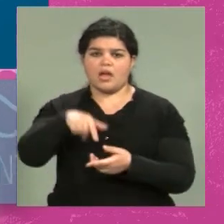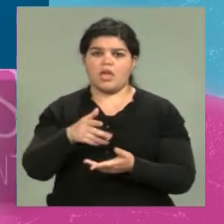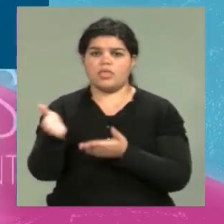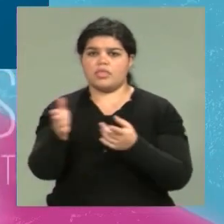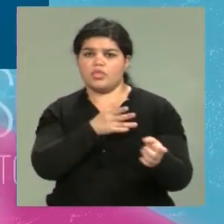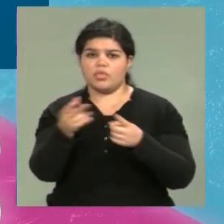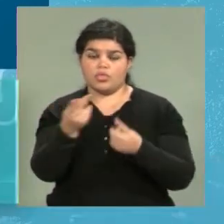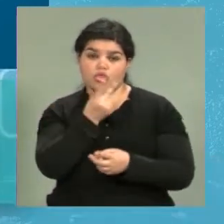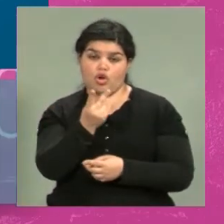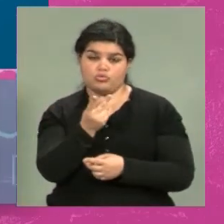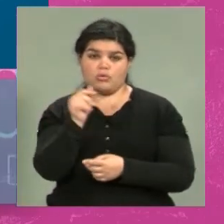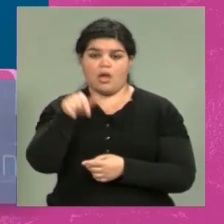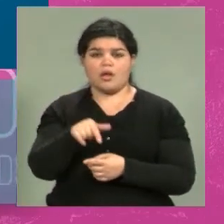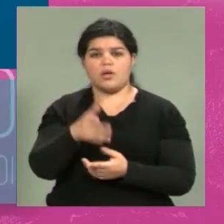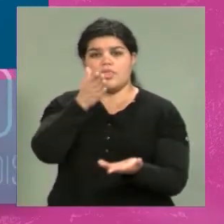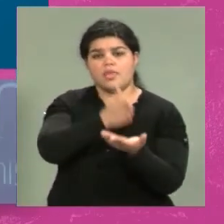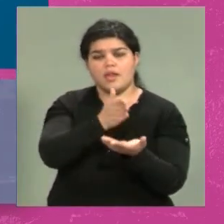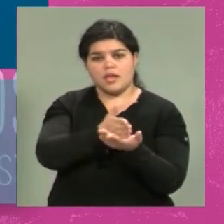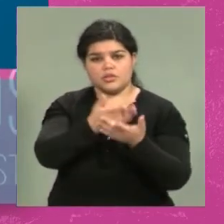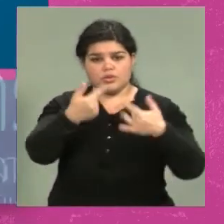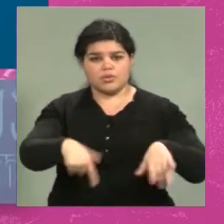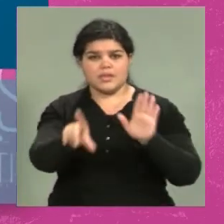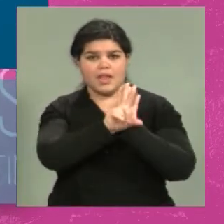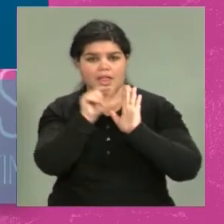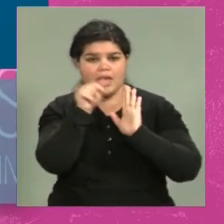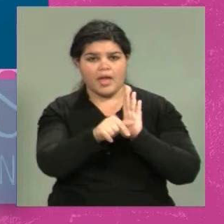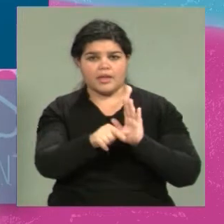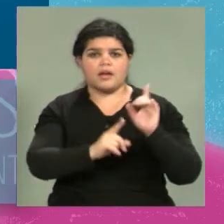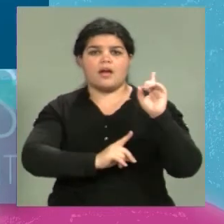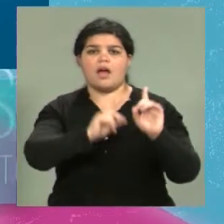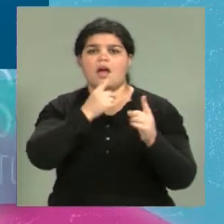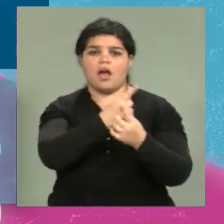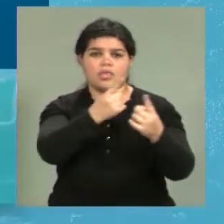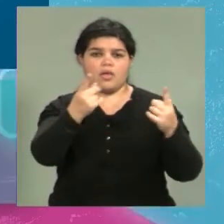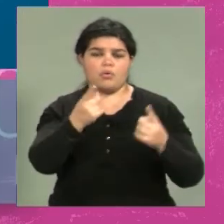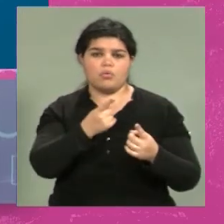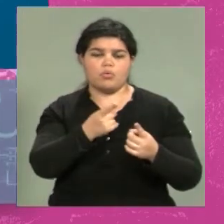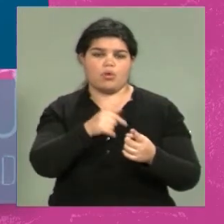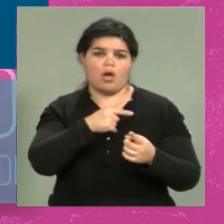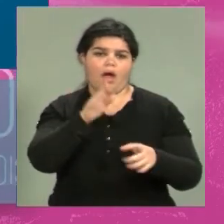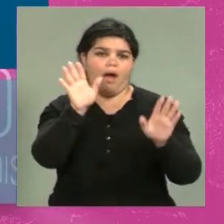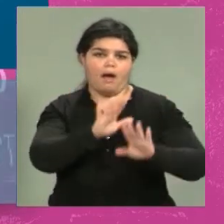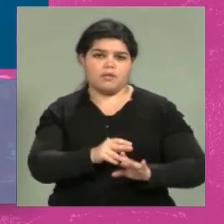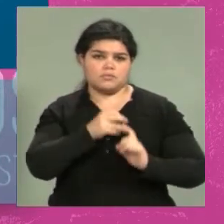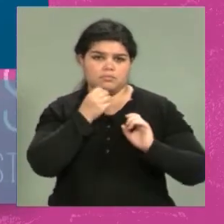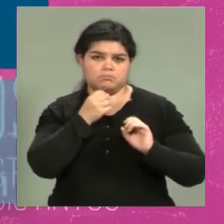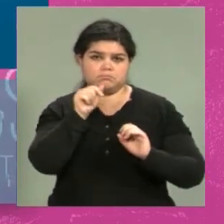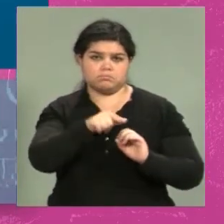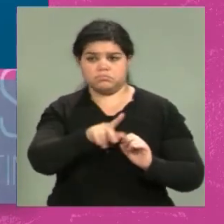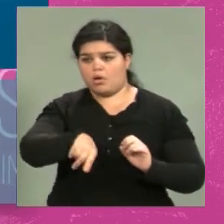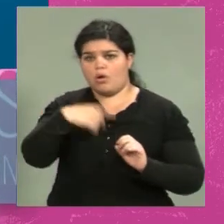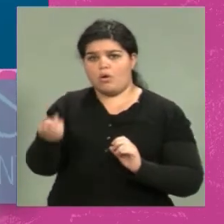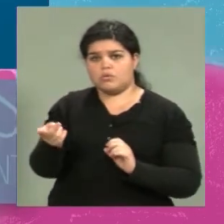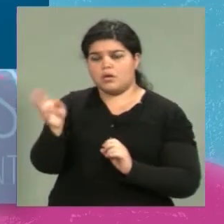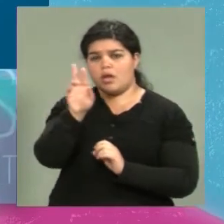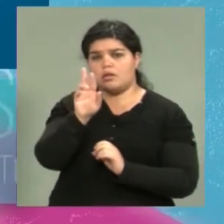es la cuestión legal y la cuestión de los derechos, que cada cual lo ejerce como mejor le gusta. Y otra cosa es la cuestión espiritual o